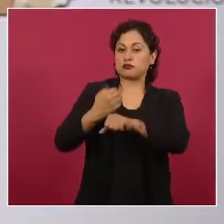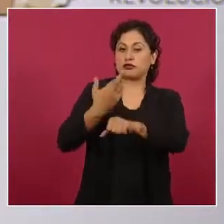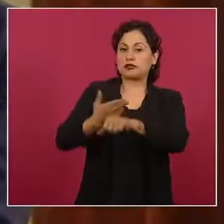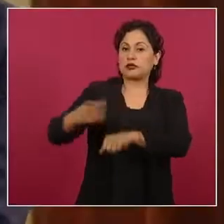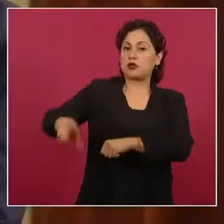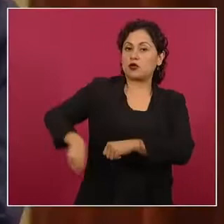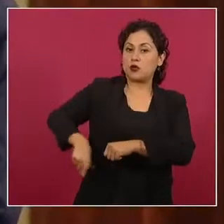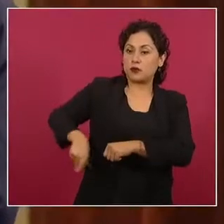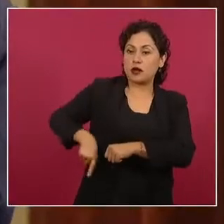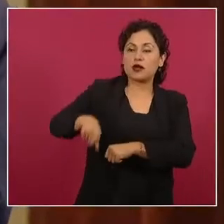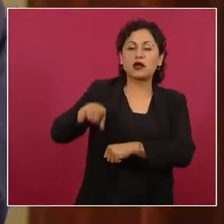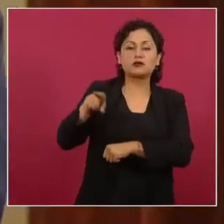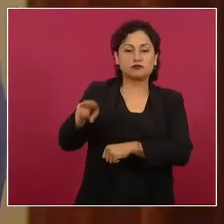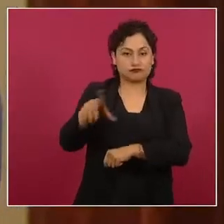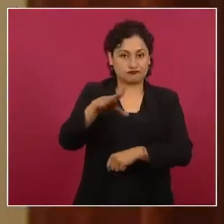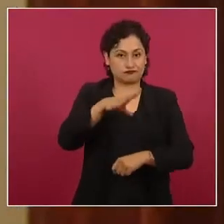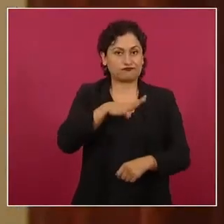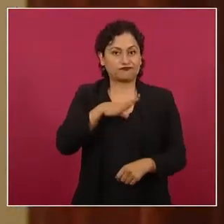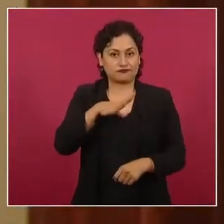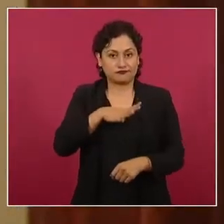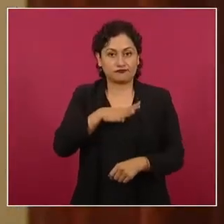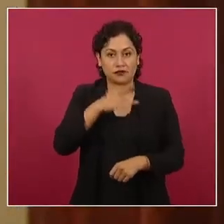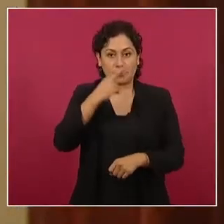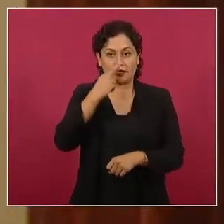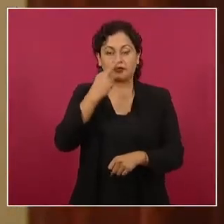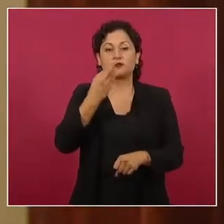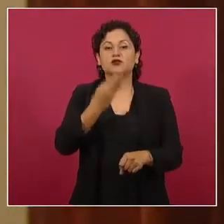estar a cargo de